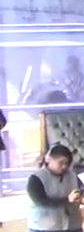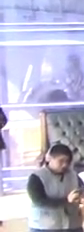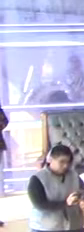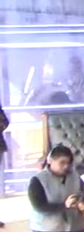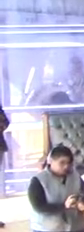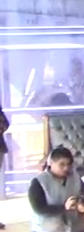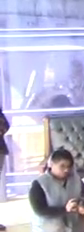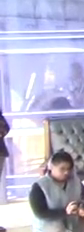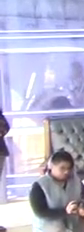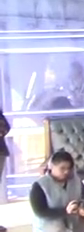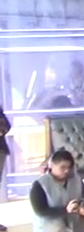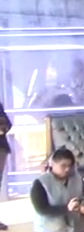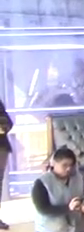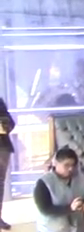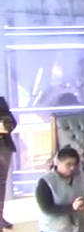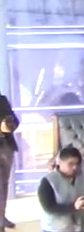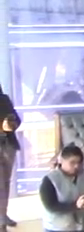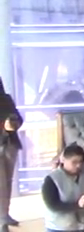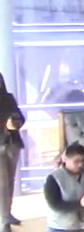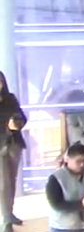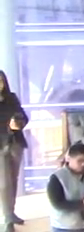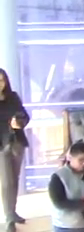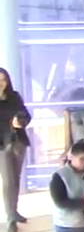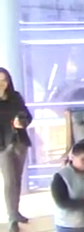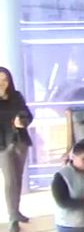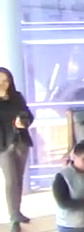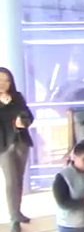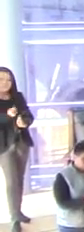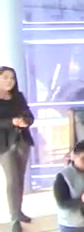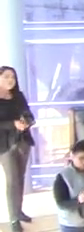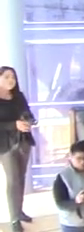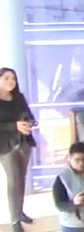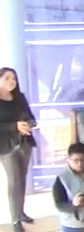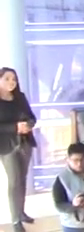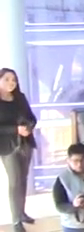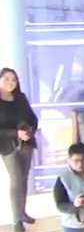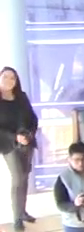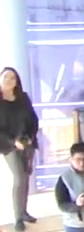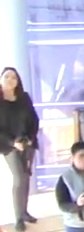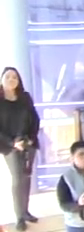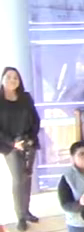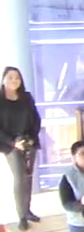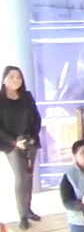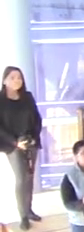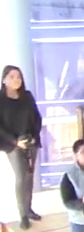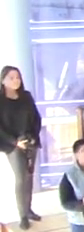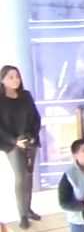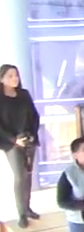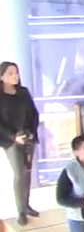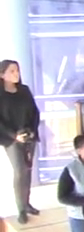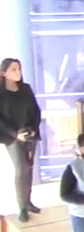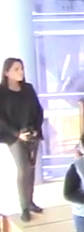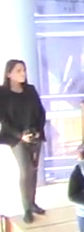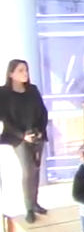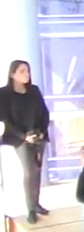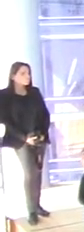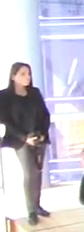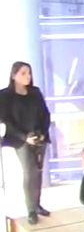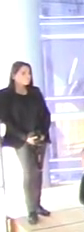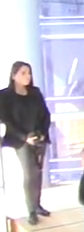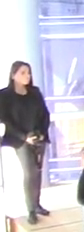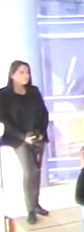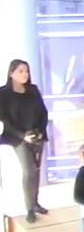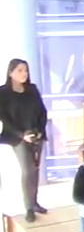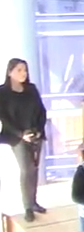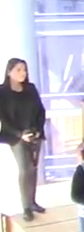fecha de su presentación se adhirió el ciudadano diputado Francisco Humberto Chávez Herrera del